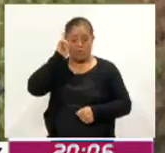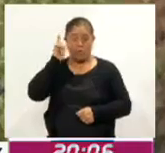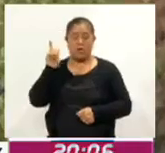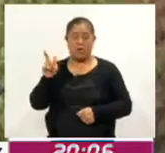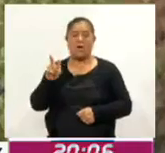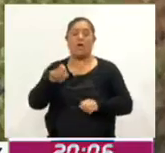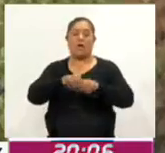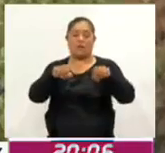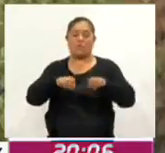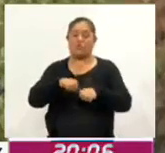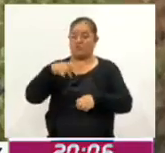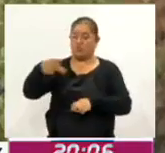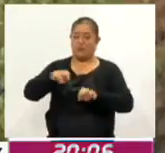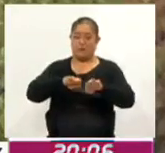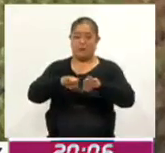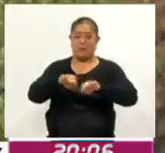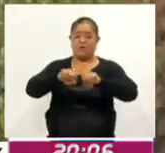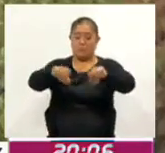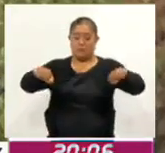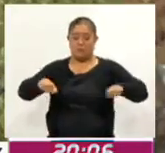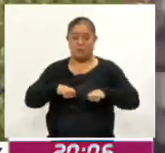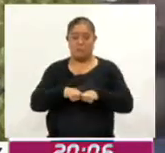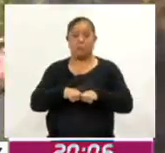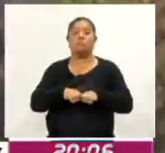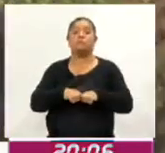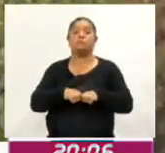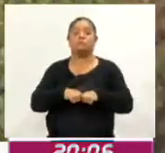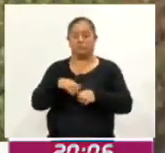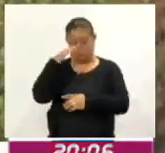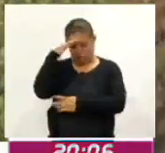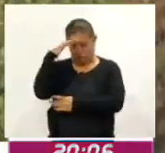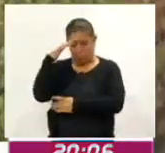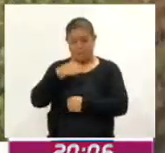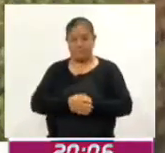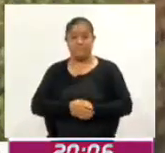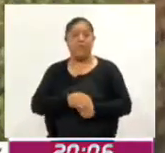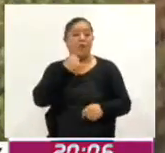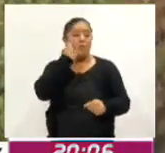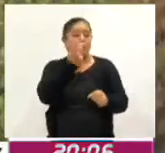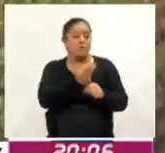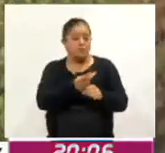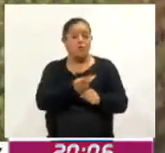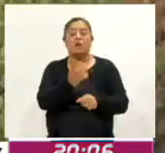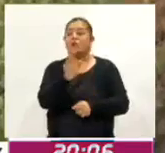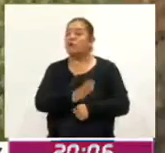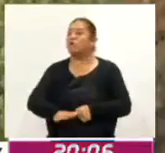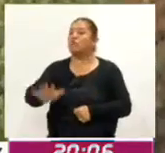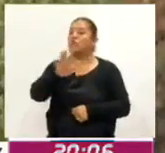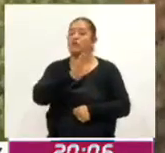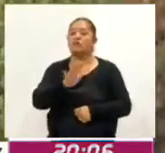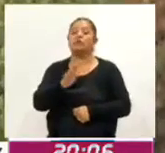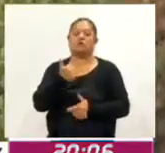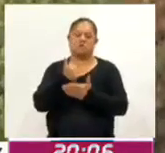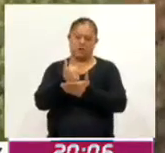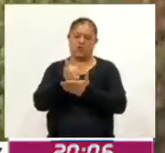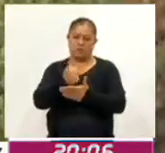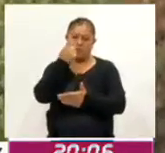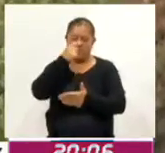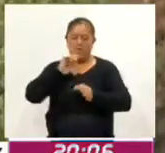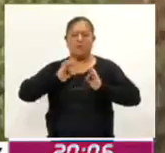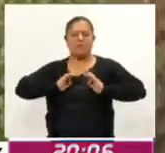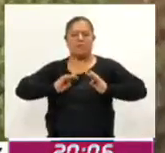trabajo. Voluntad que ha permitido brindar un ambiente de tranquilidad a los tlaxcaltecas y que